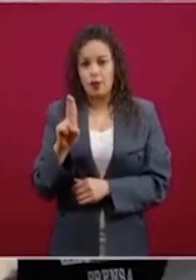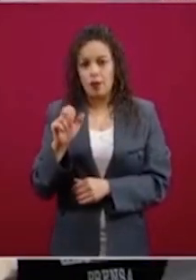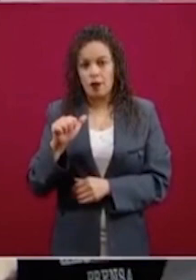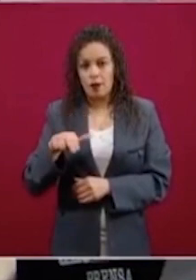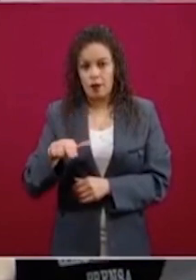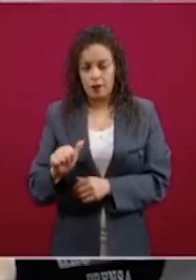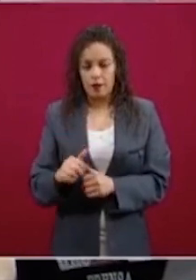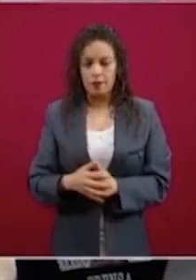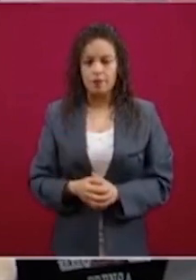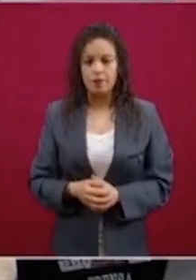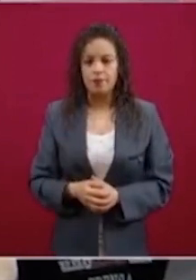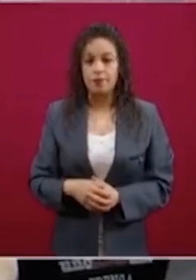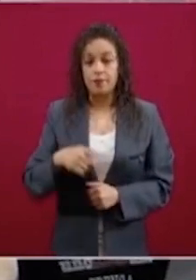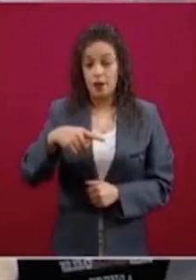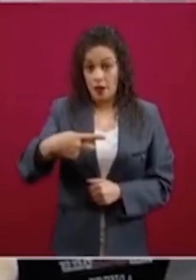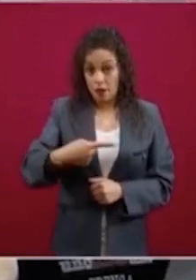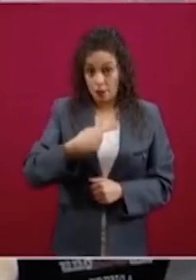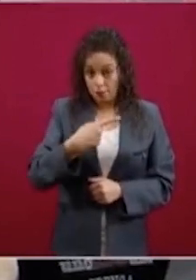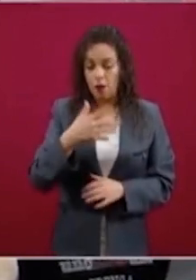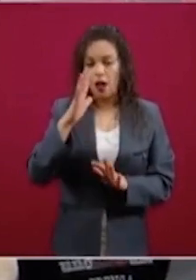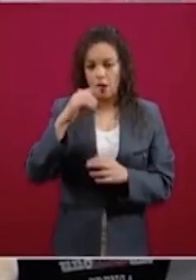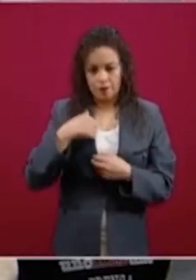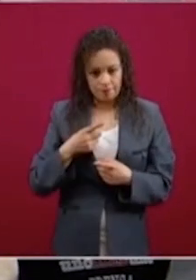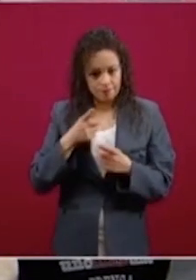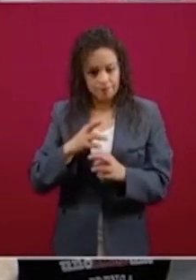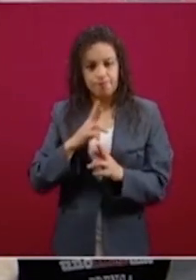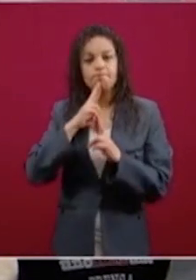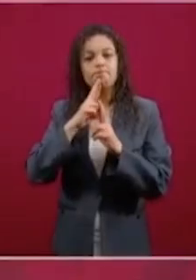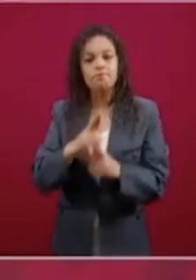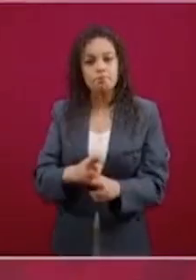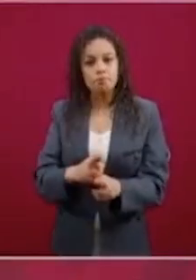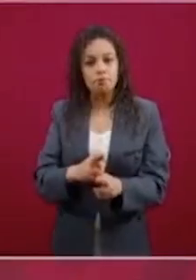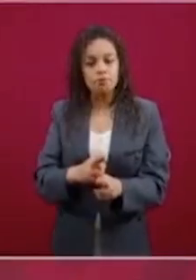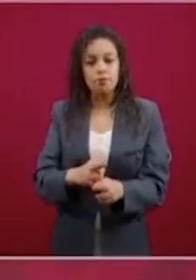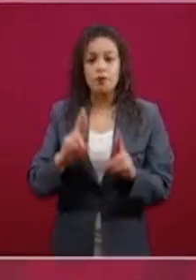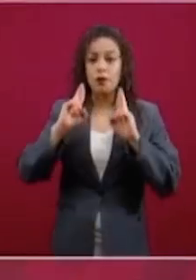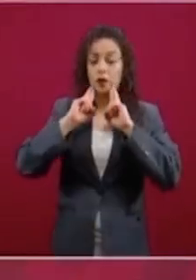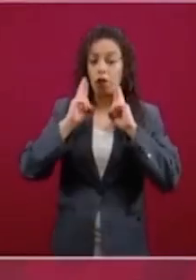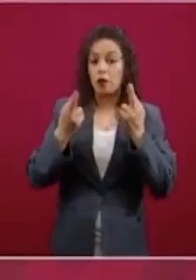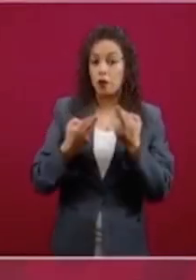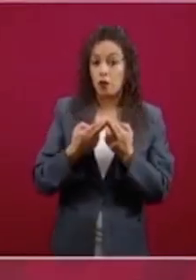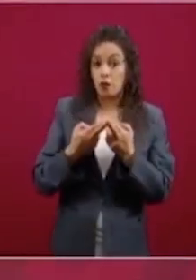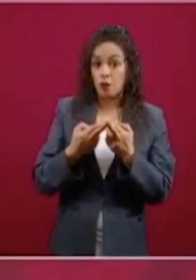lo respondo. Hoy voy a tener una reunión con